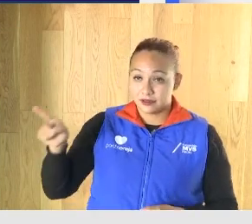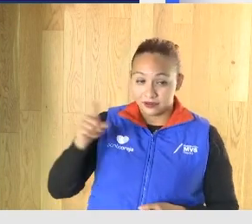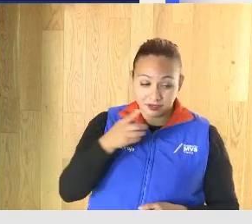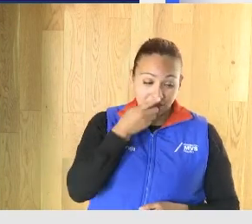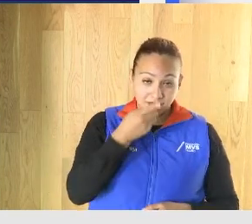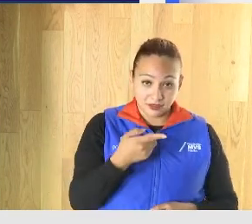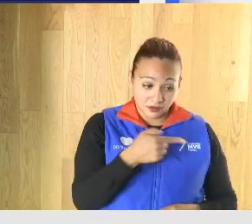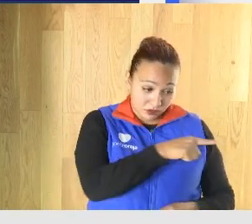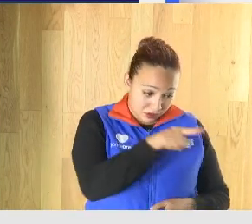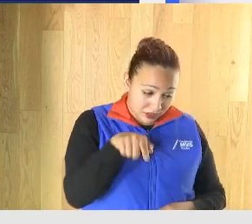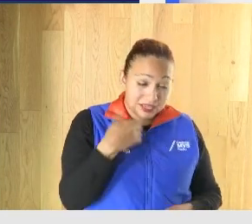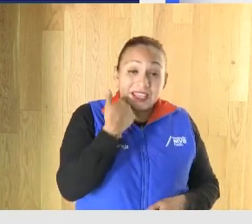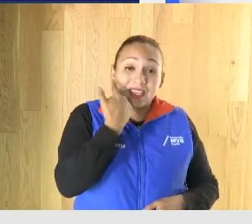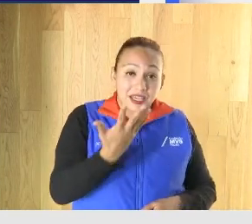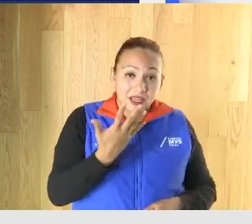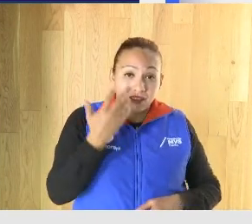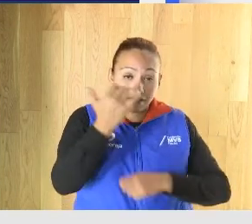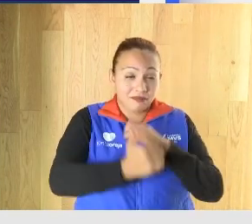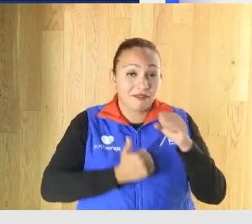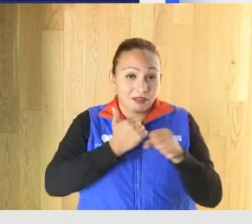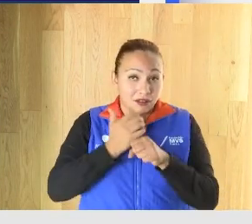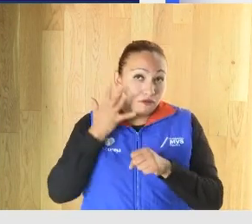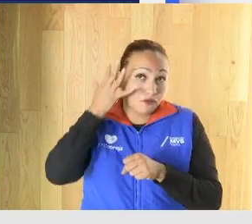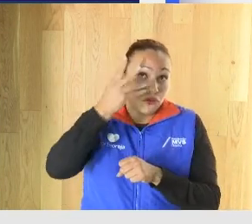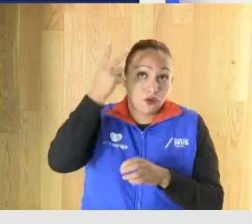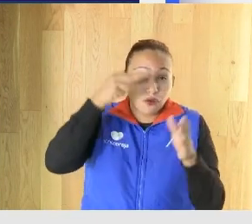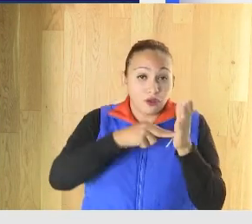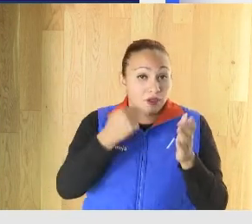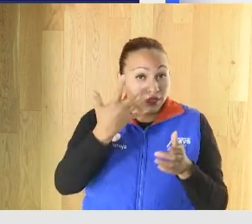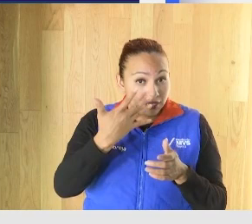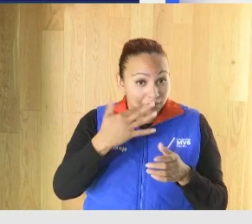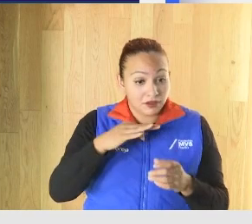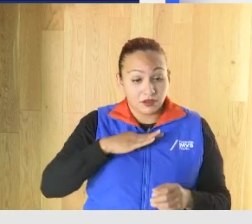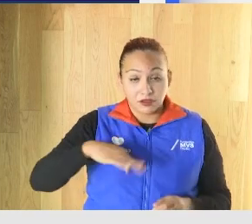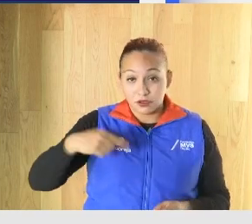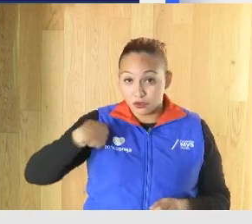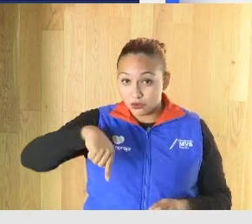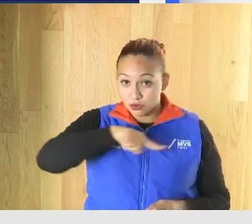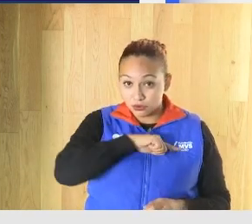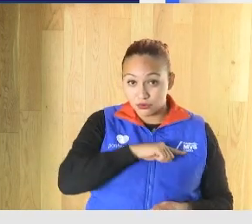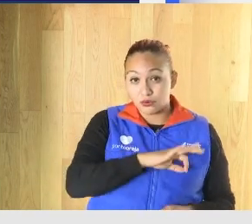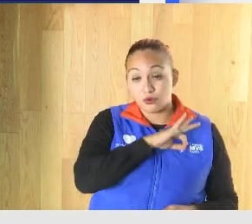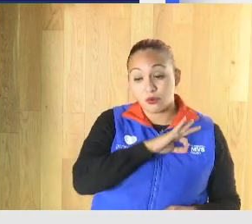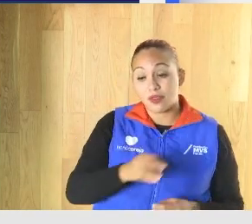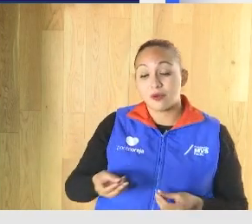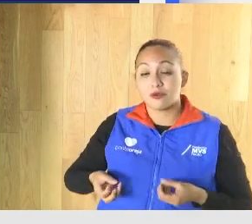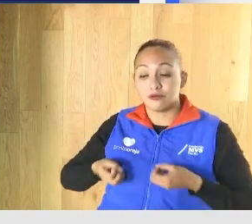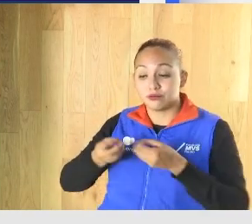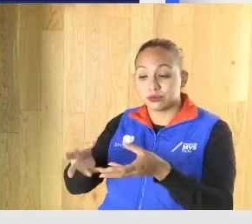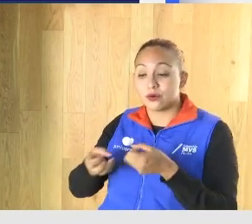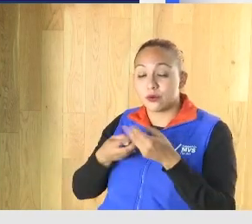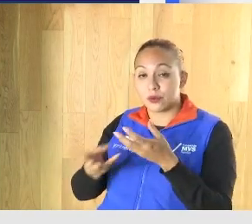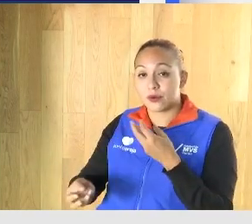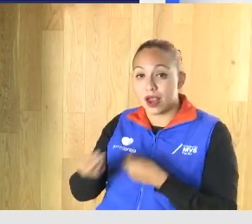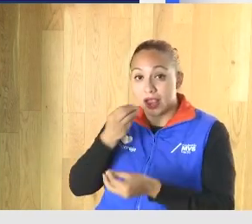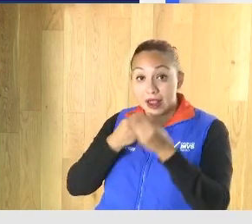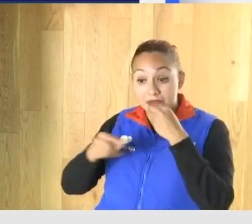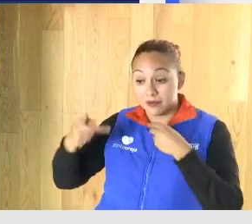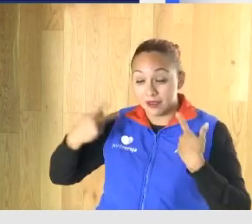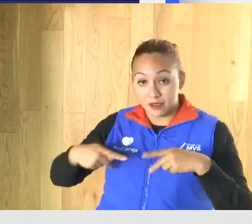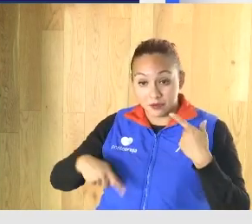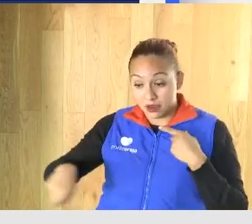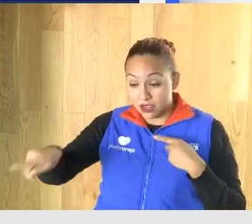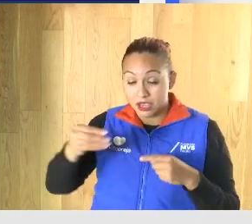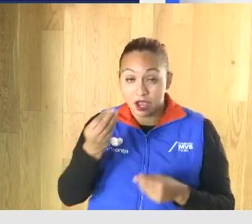queremos realmente que en el 2050 podamos alimentar a los 9.000 millones de personas que habrá sobre la Tierra y crecer bajo los